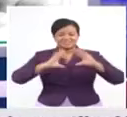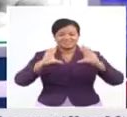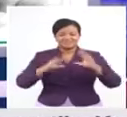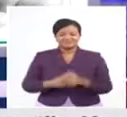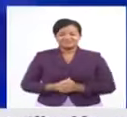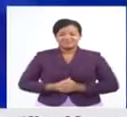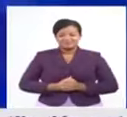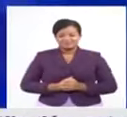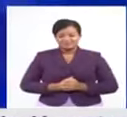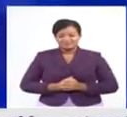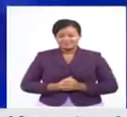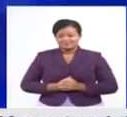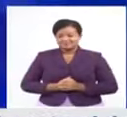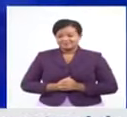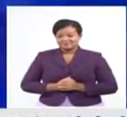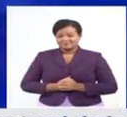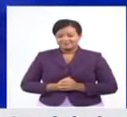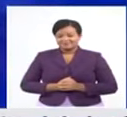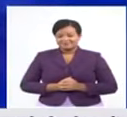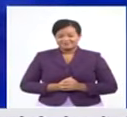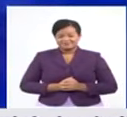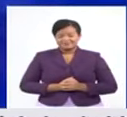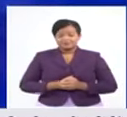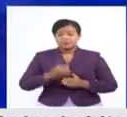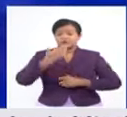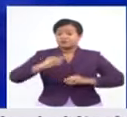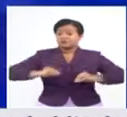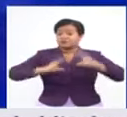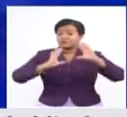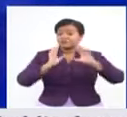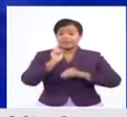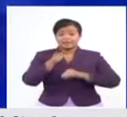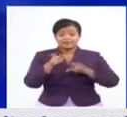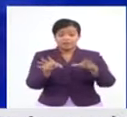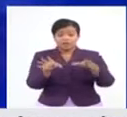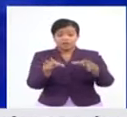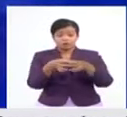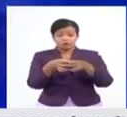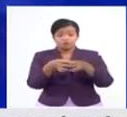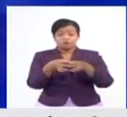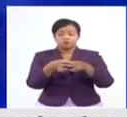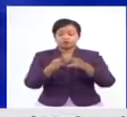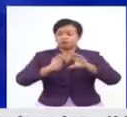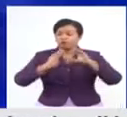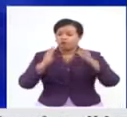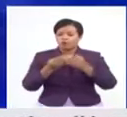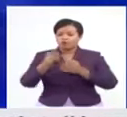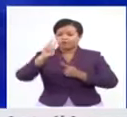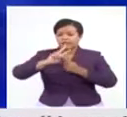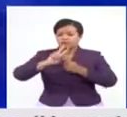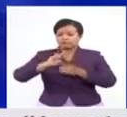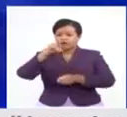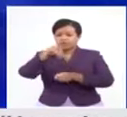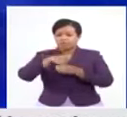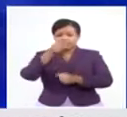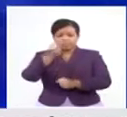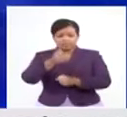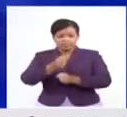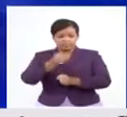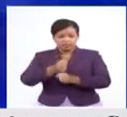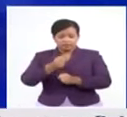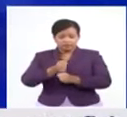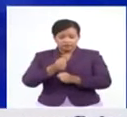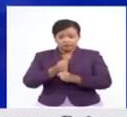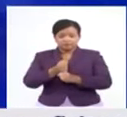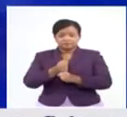Pública. Doctor, bienvenido, muy buenos días. Buenos días, Gisela, a ti, a todo el equipo que nos hace posible esta transmisión